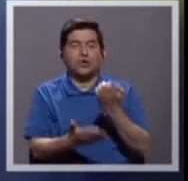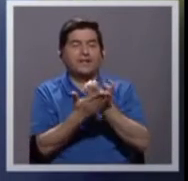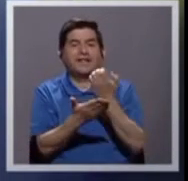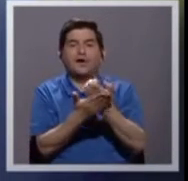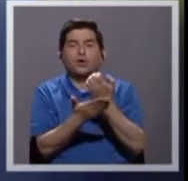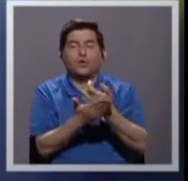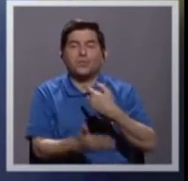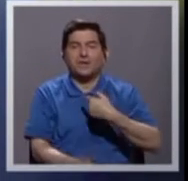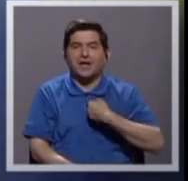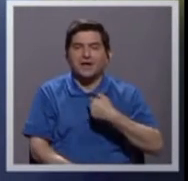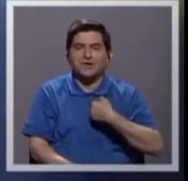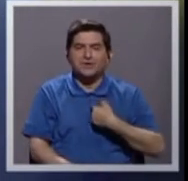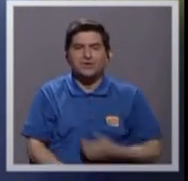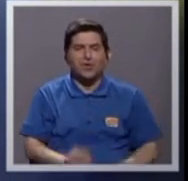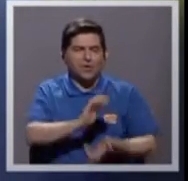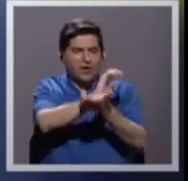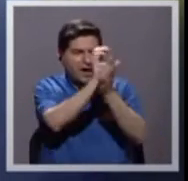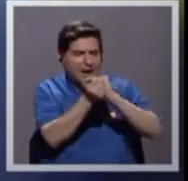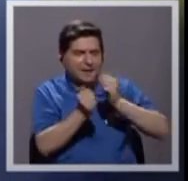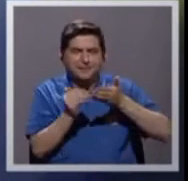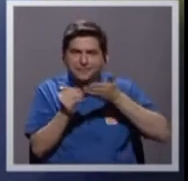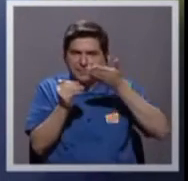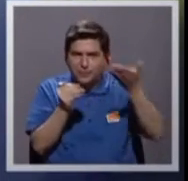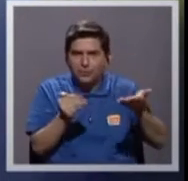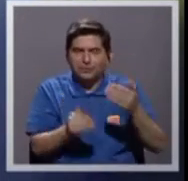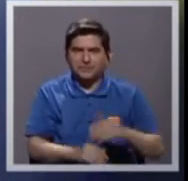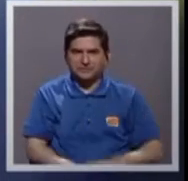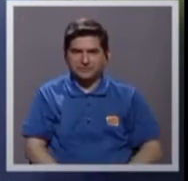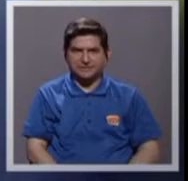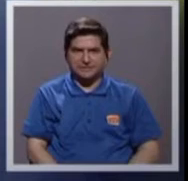economía voy a reformar algunas cosas